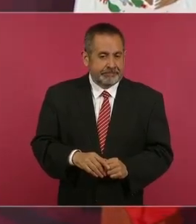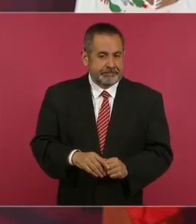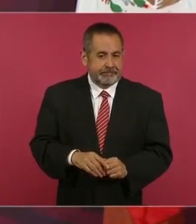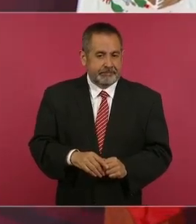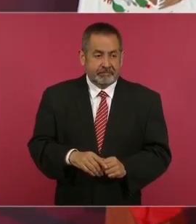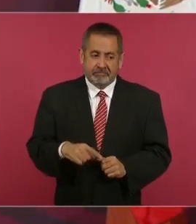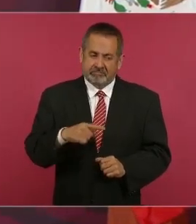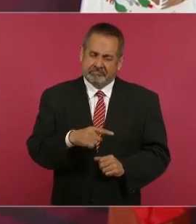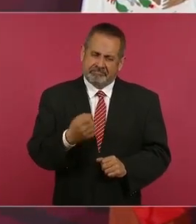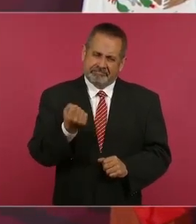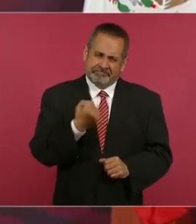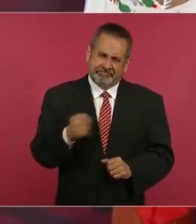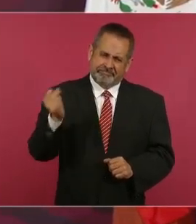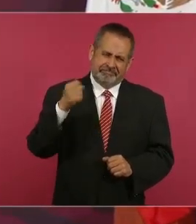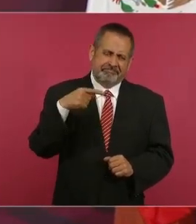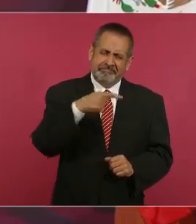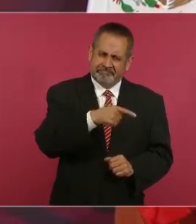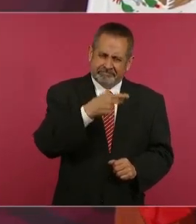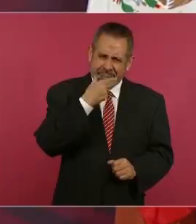estrella,